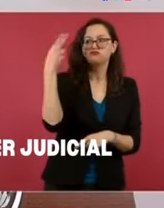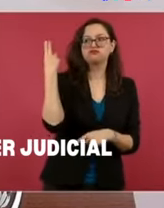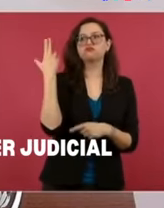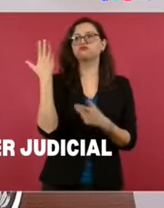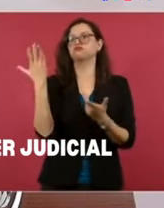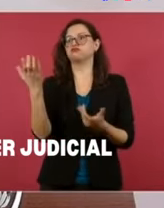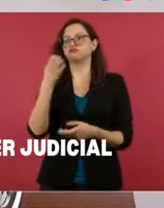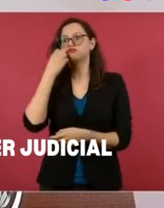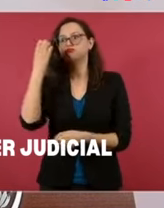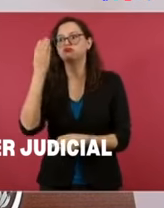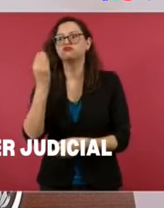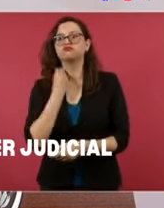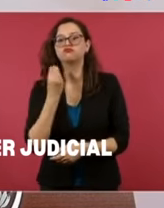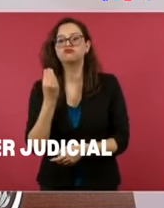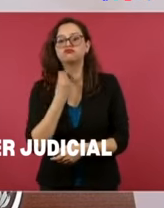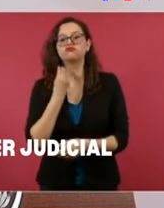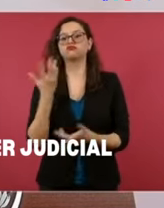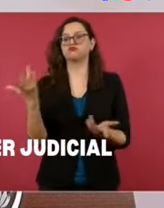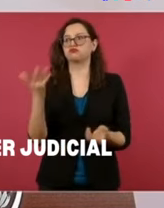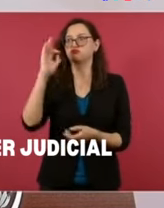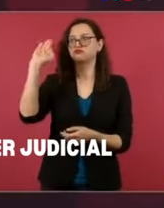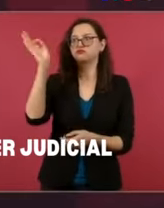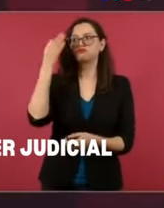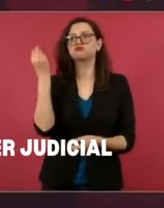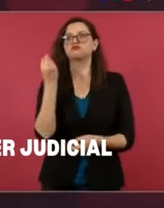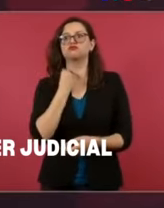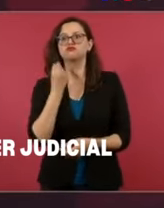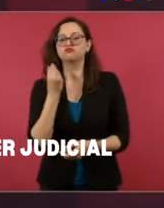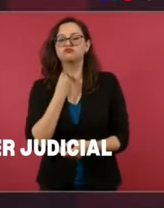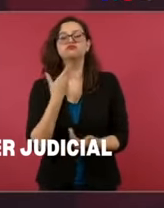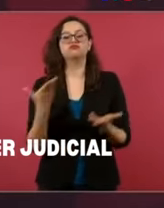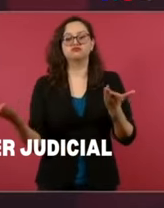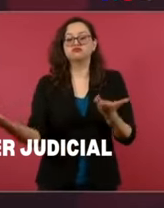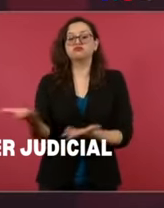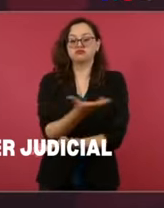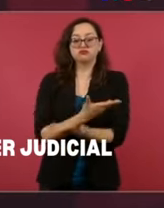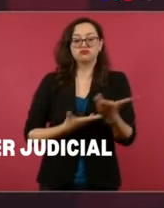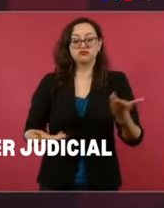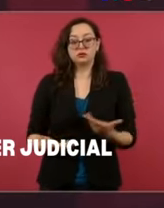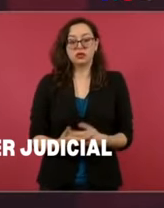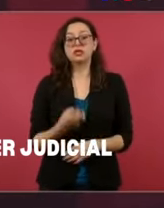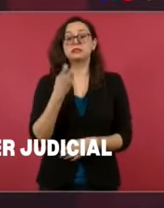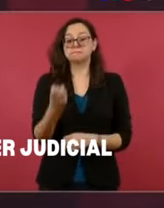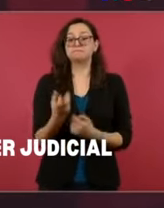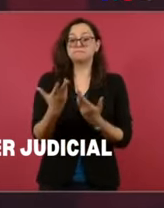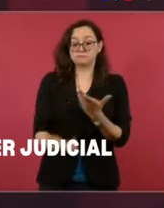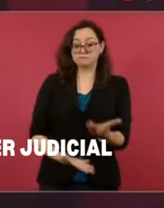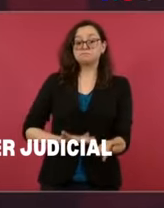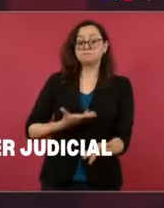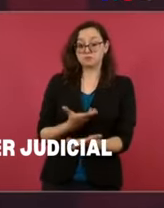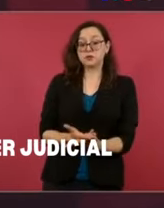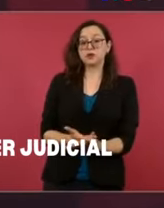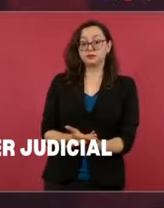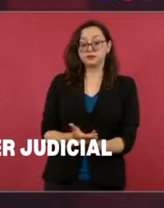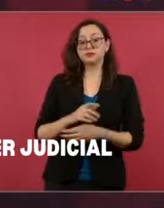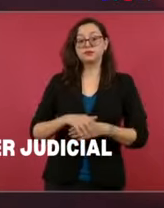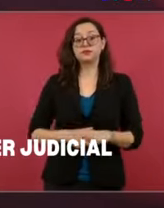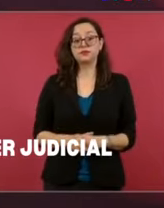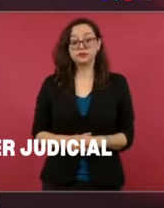públicas, escuelas de derecho, facultades de derecho, etcétera, etcétera. Este es el planteamiento. La